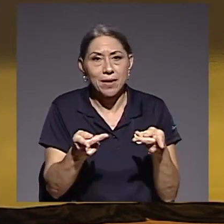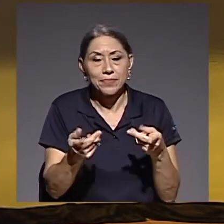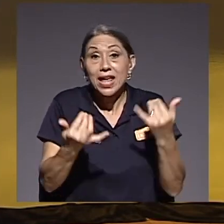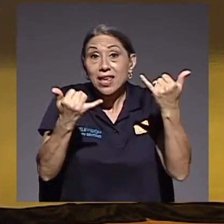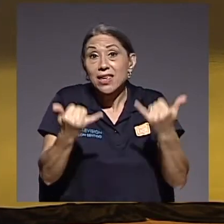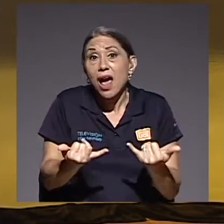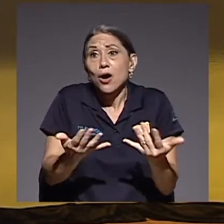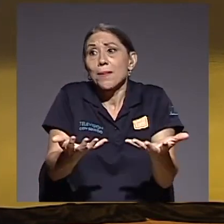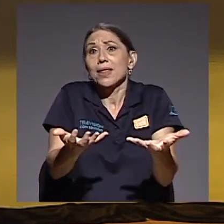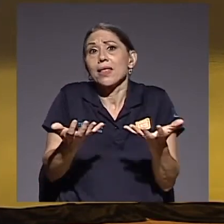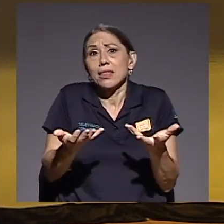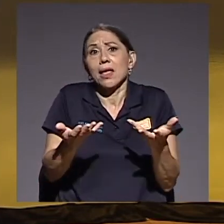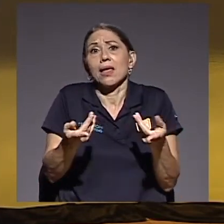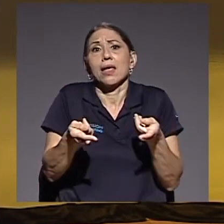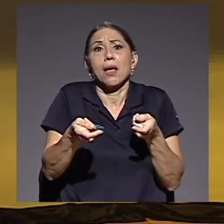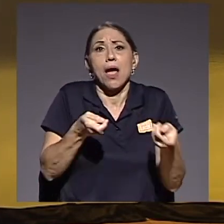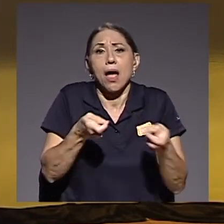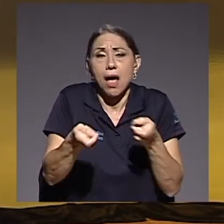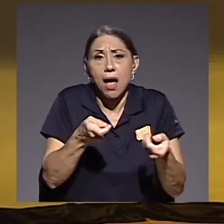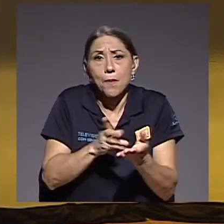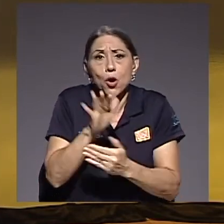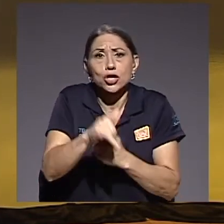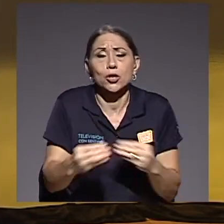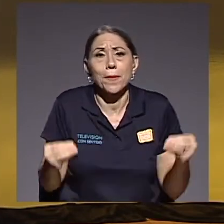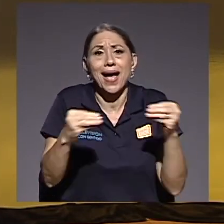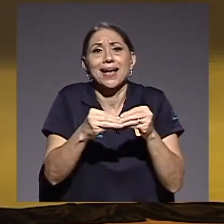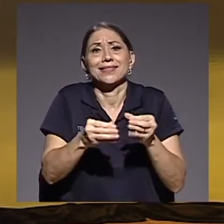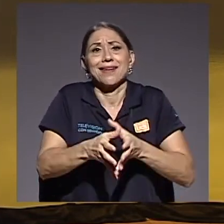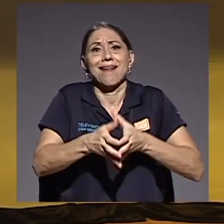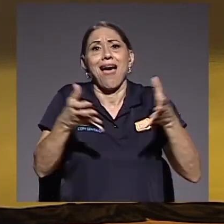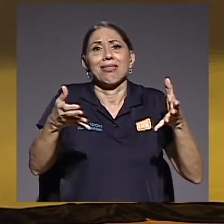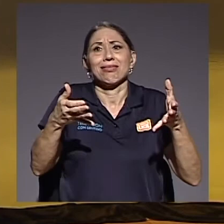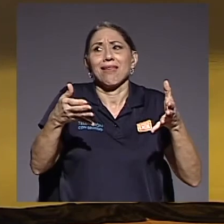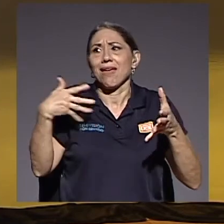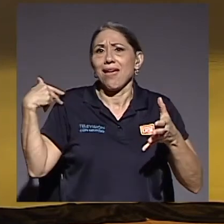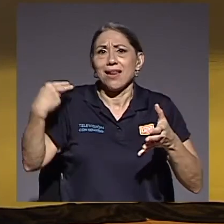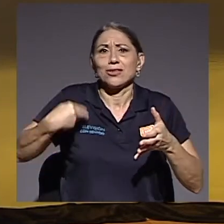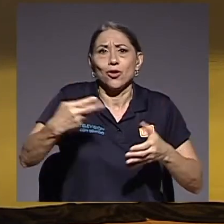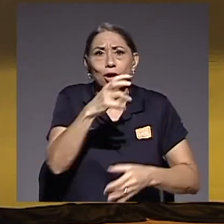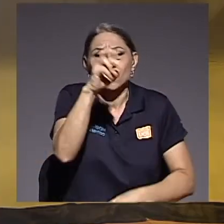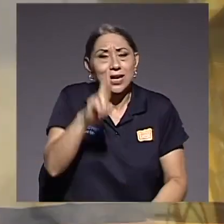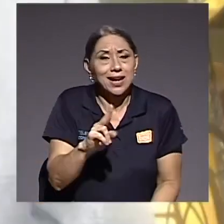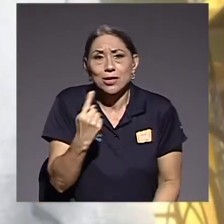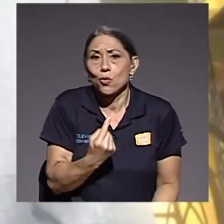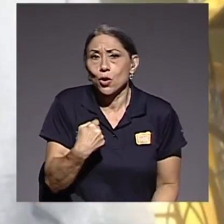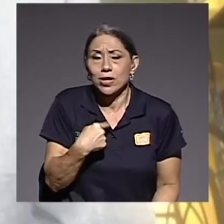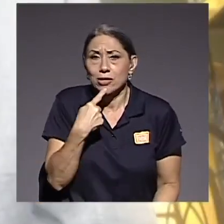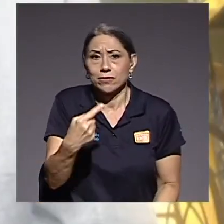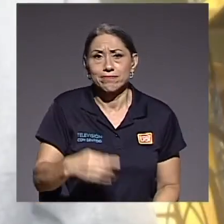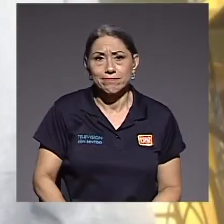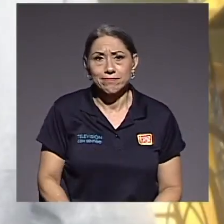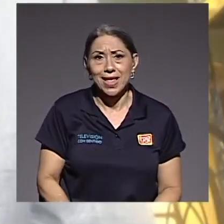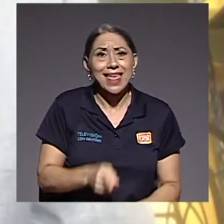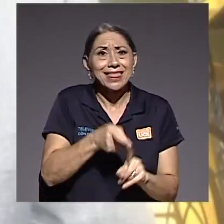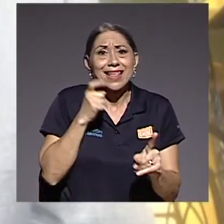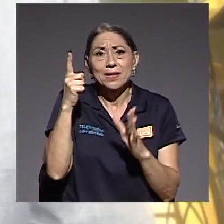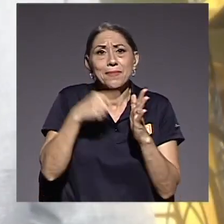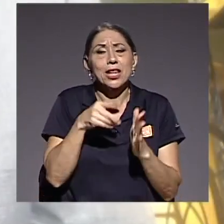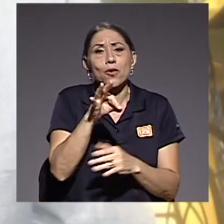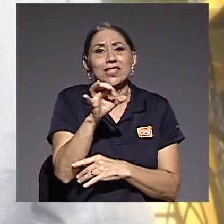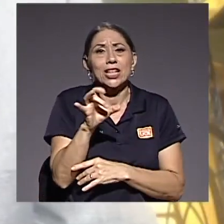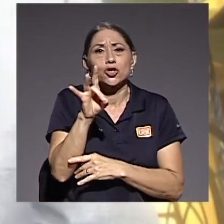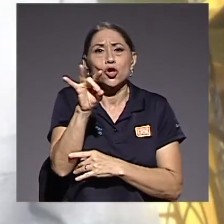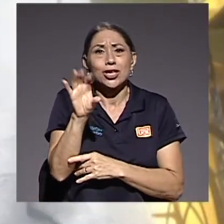que maneje o administre el proyecto más grande de la historia de Costa Rica. Es lo único que les digo. Desde el 80 no ha manejado ni